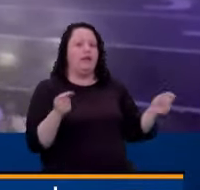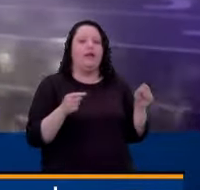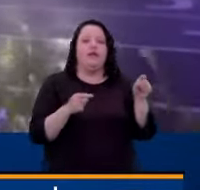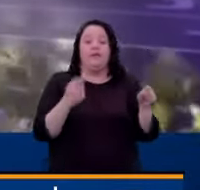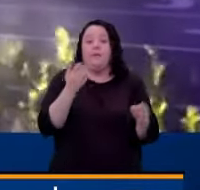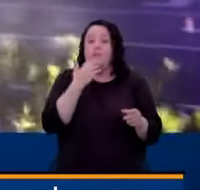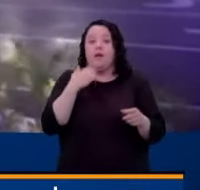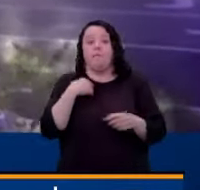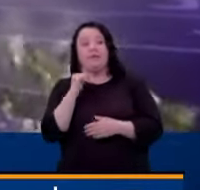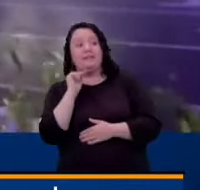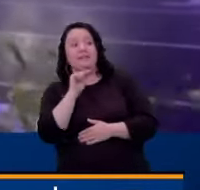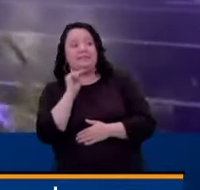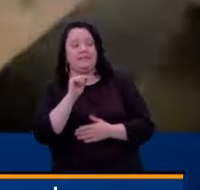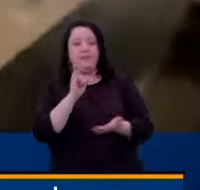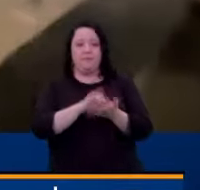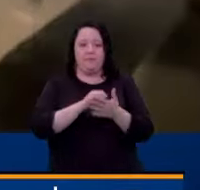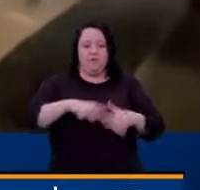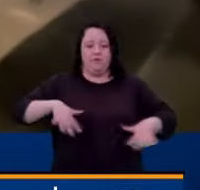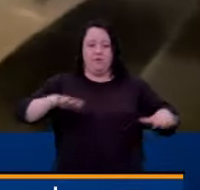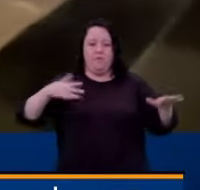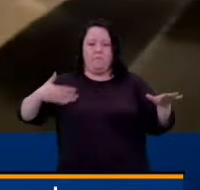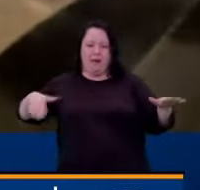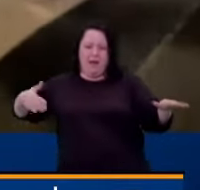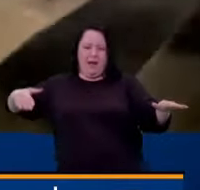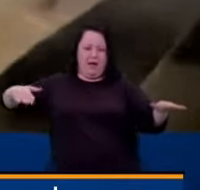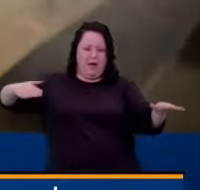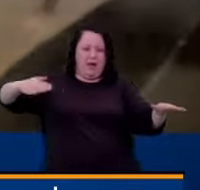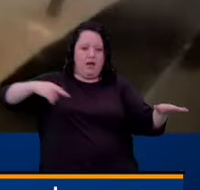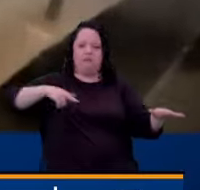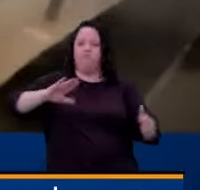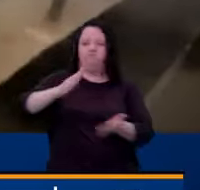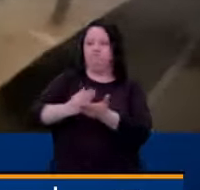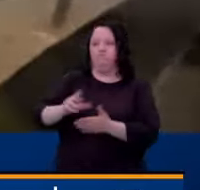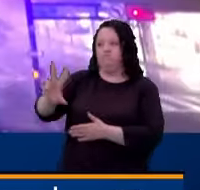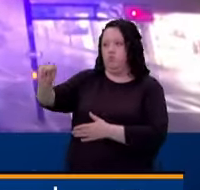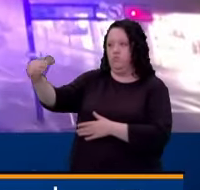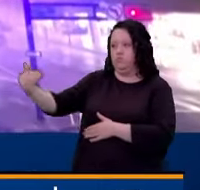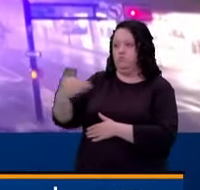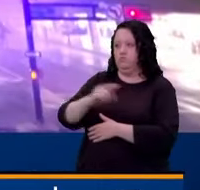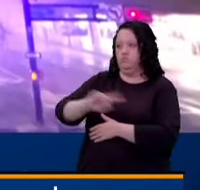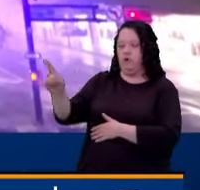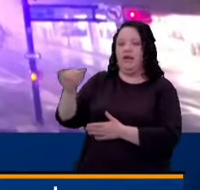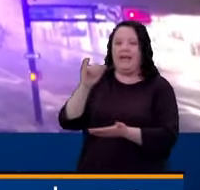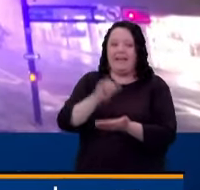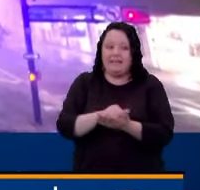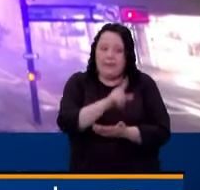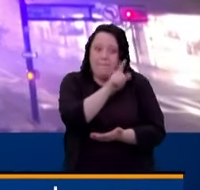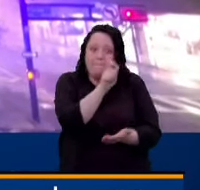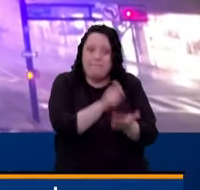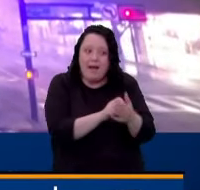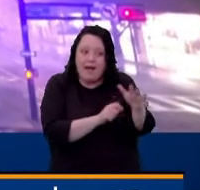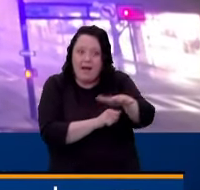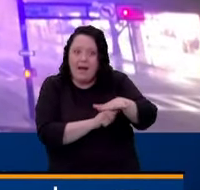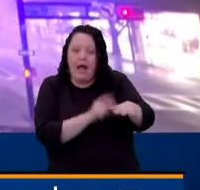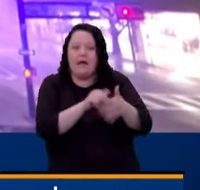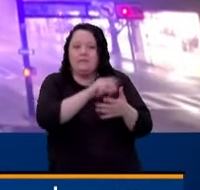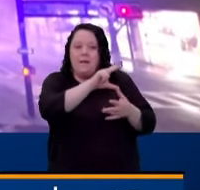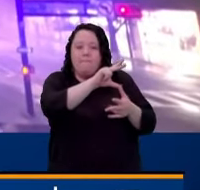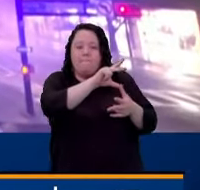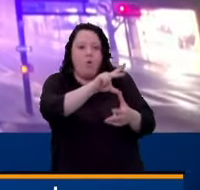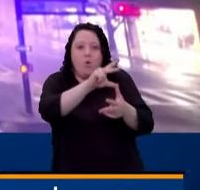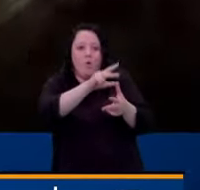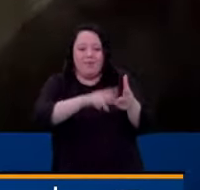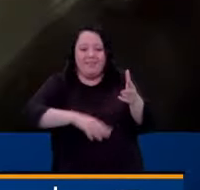llegar hasta Siesta aquí, en donde el paso aún está restringido. Ese fue el punto exacto en el que el huracán Milton tocó